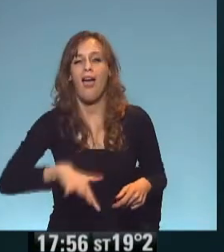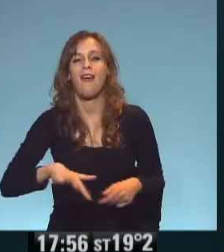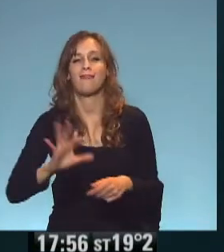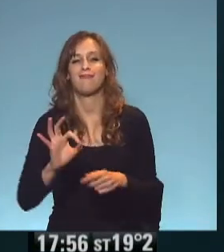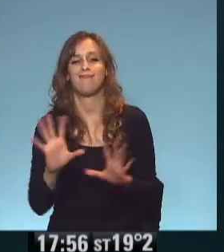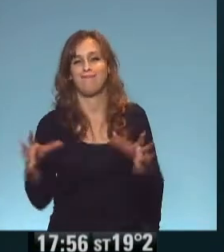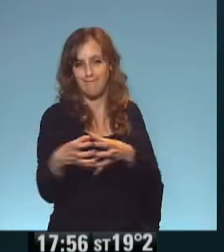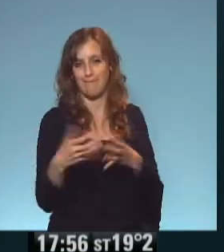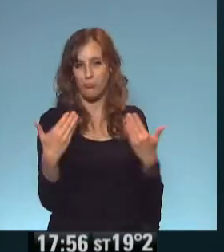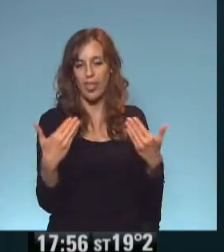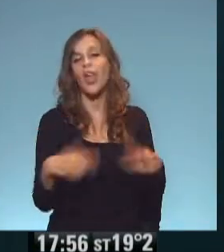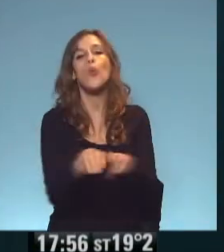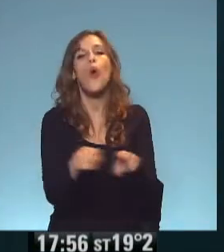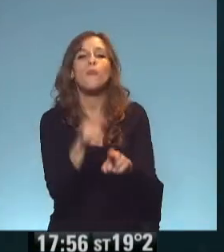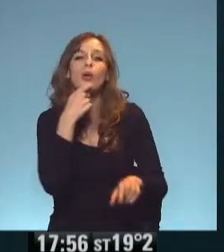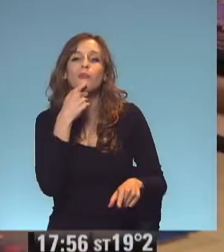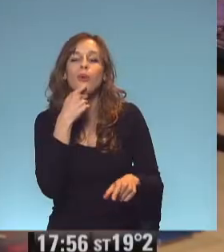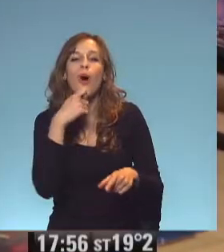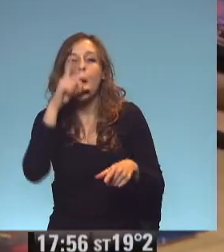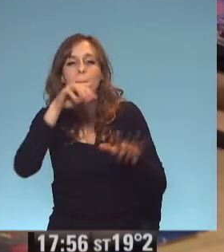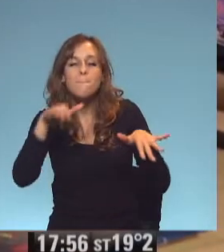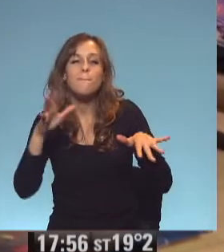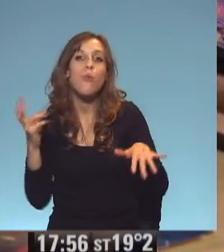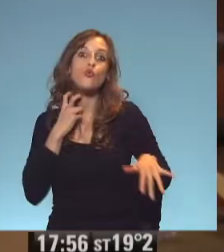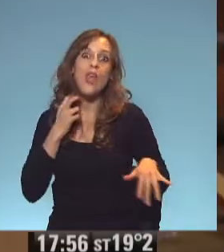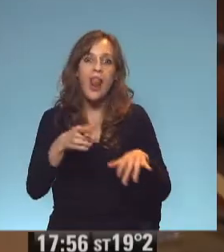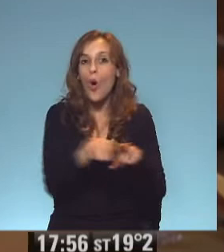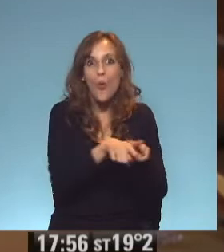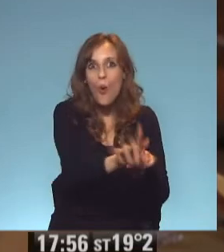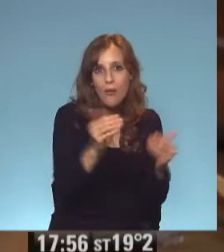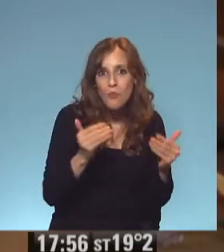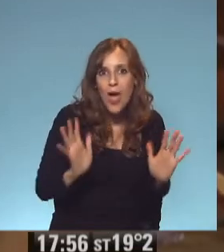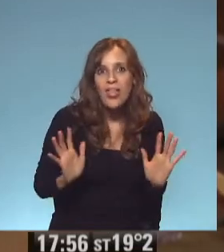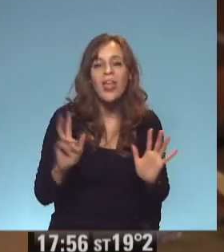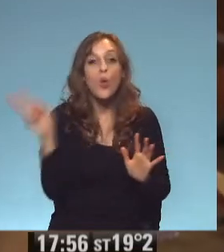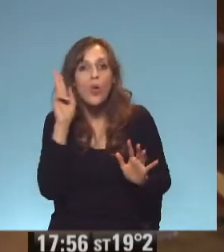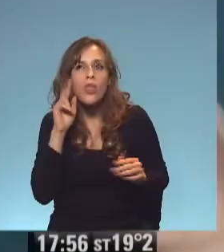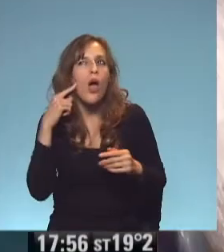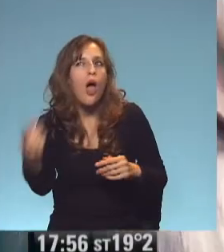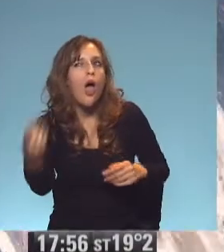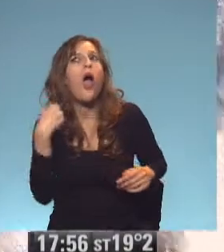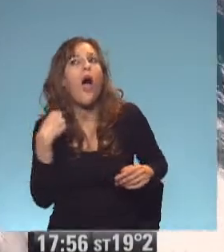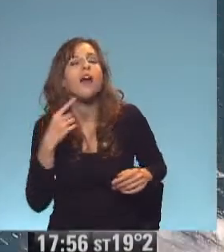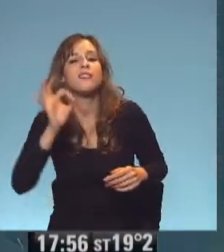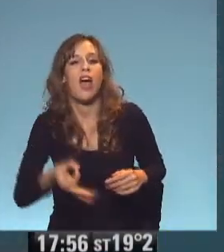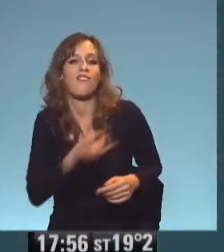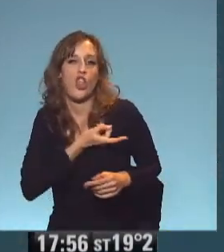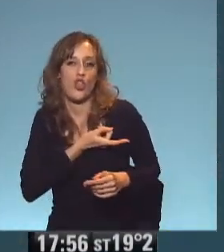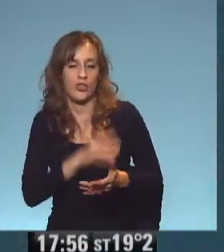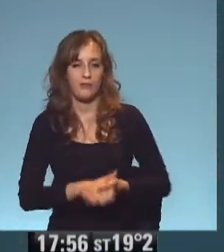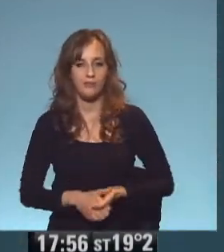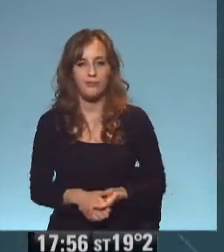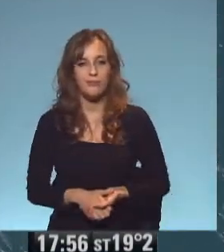parecida o como si fuera un eco sonda, digamos. El sonido va, rebota y vuelve. Y eso les va diciendo a qué distancia están y demás.